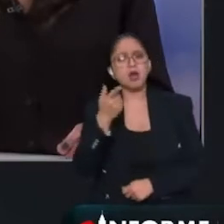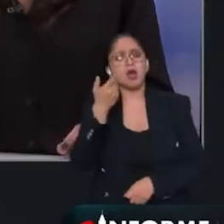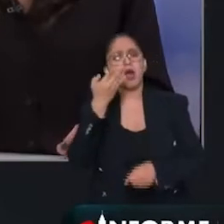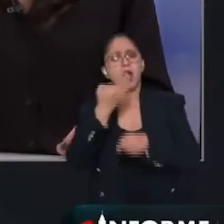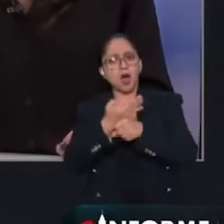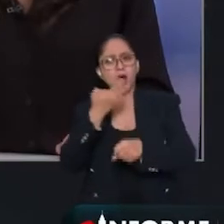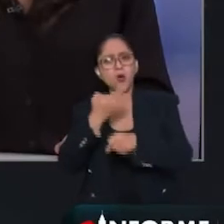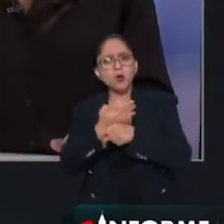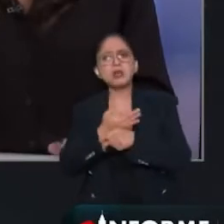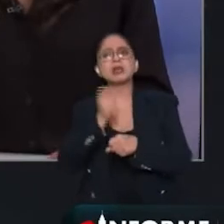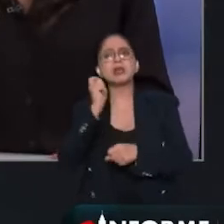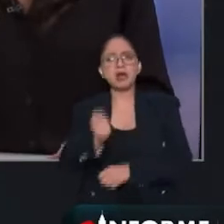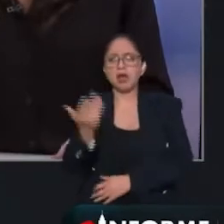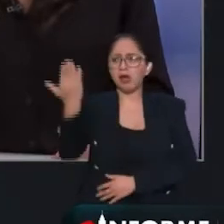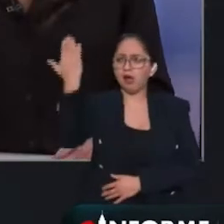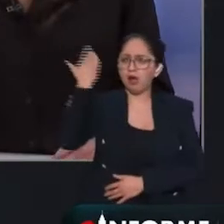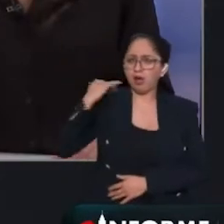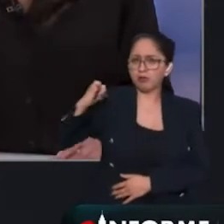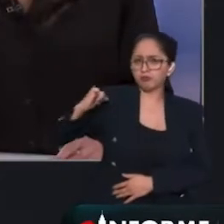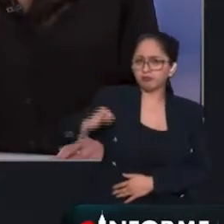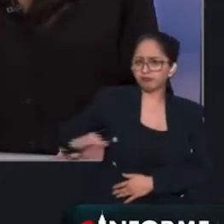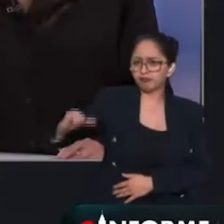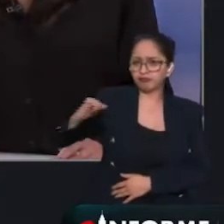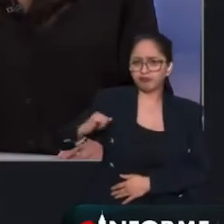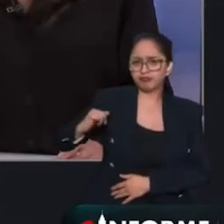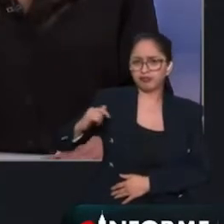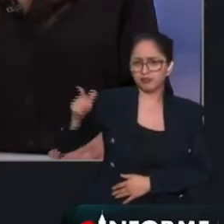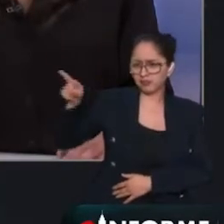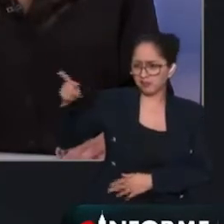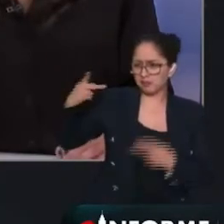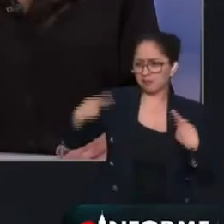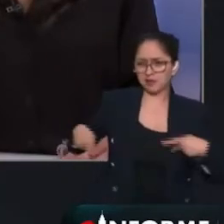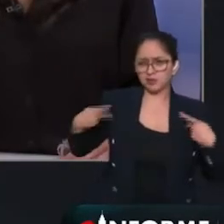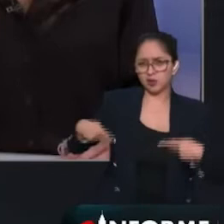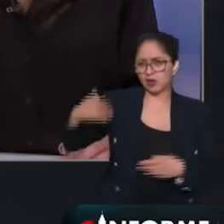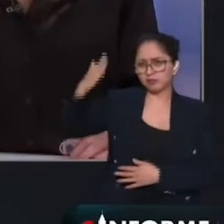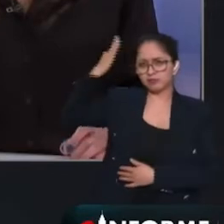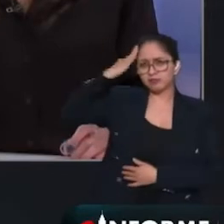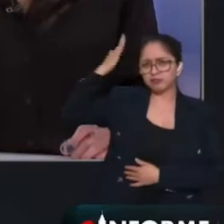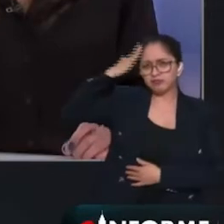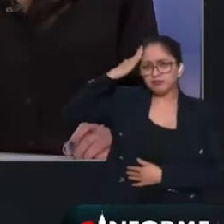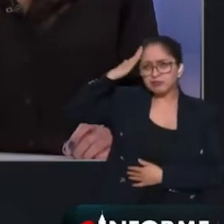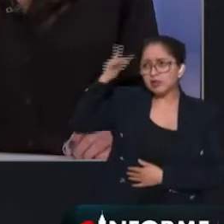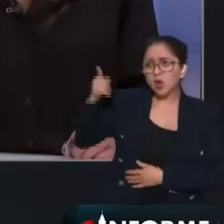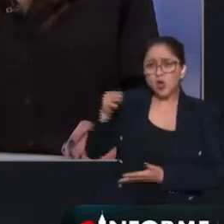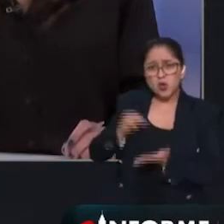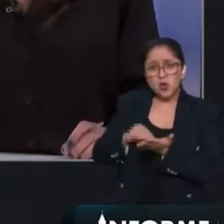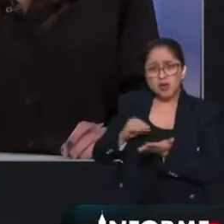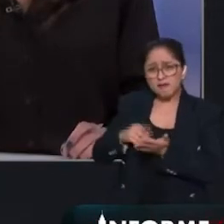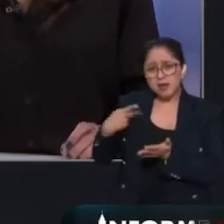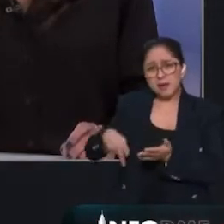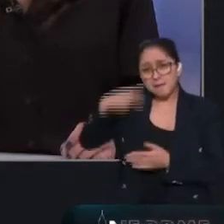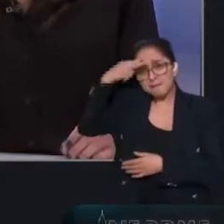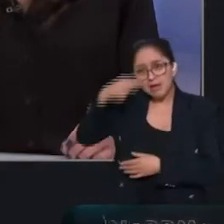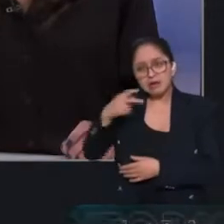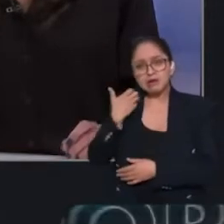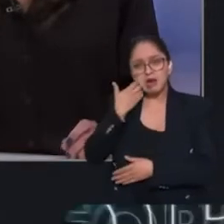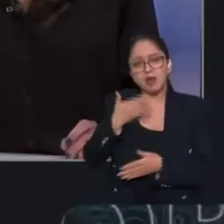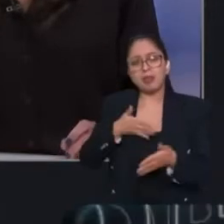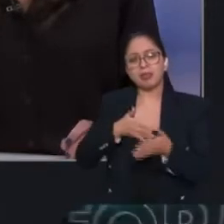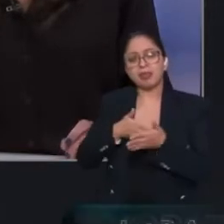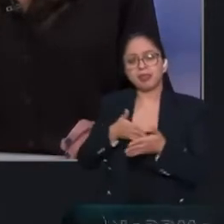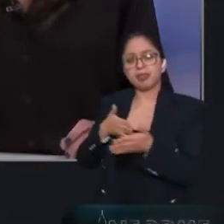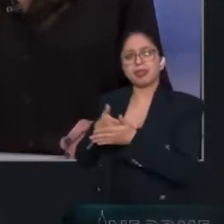digamos, el viejo régimen que sigue vigente en nuestro país, ¿no?, está poniendo todas las trabas para que esta consulta